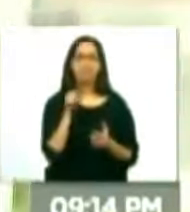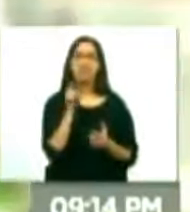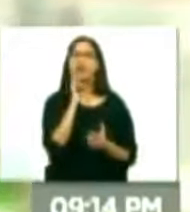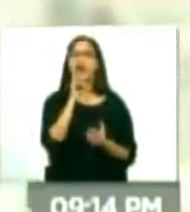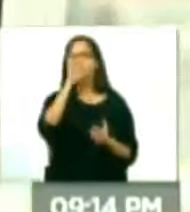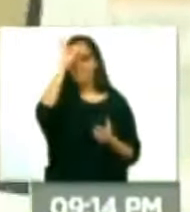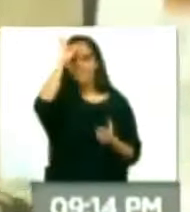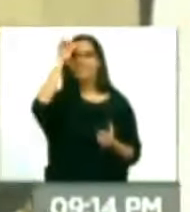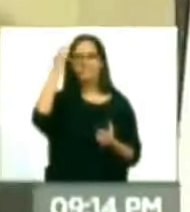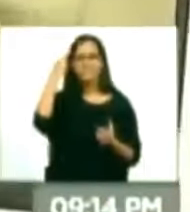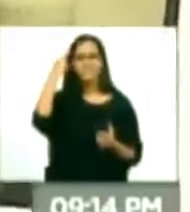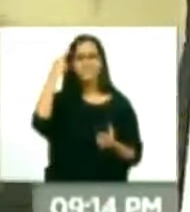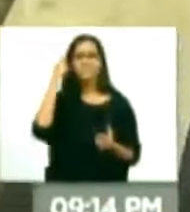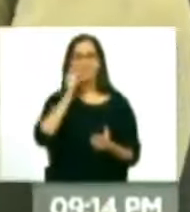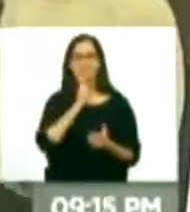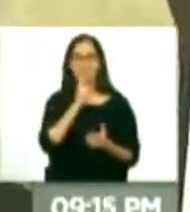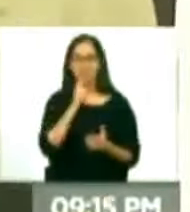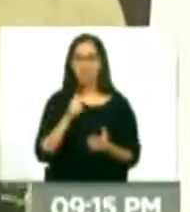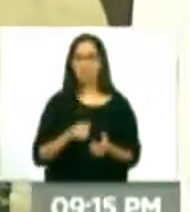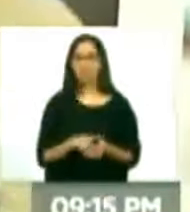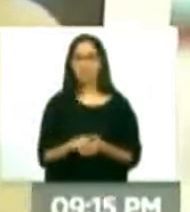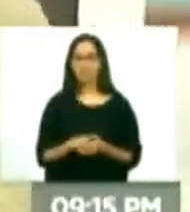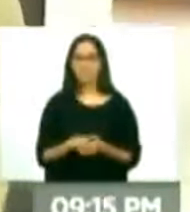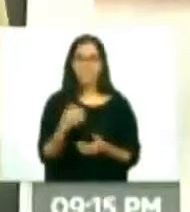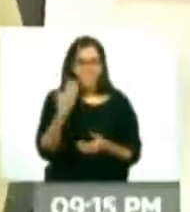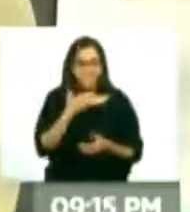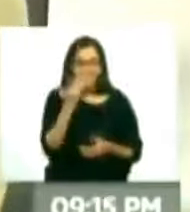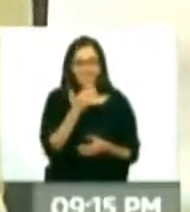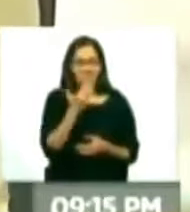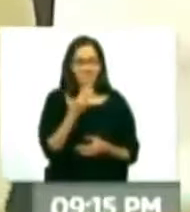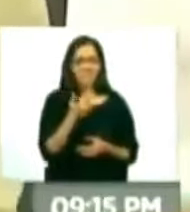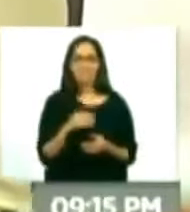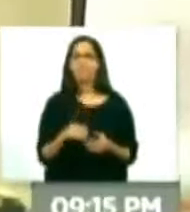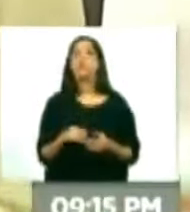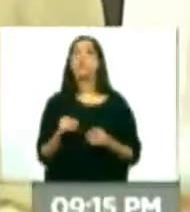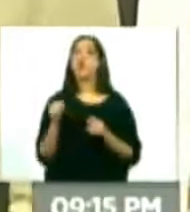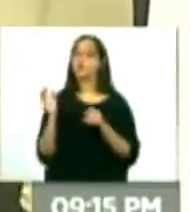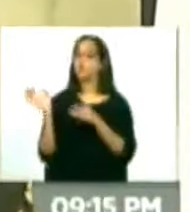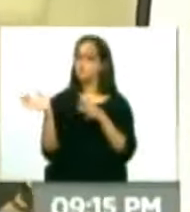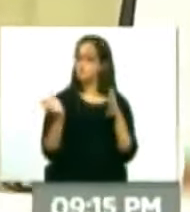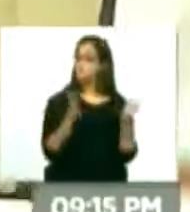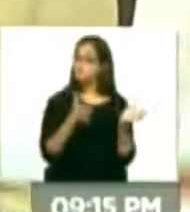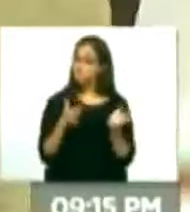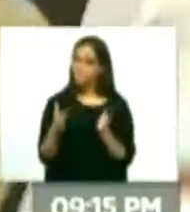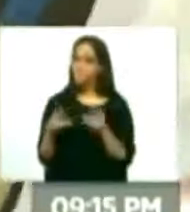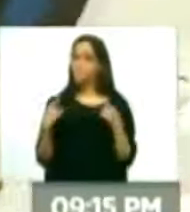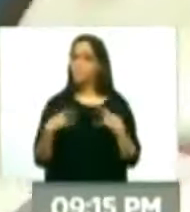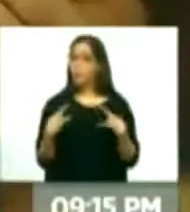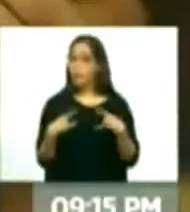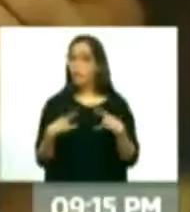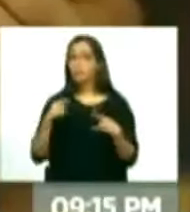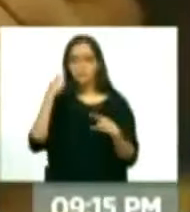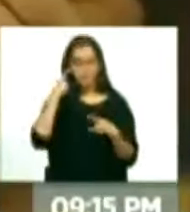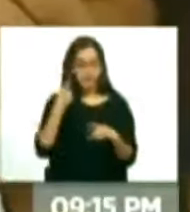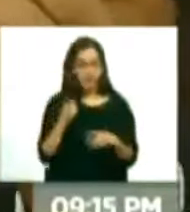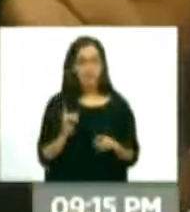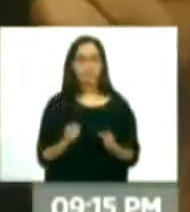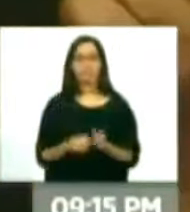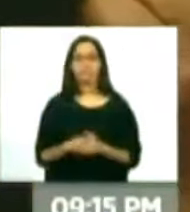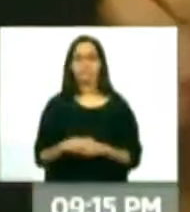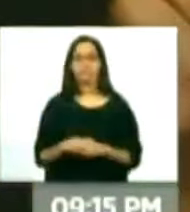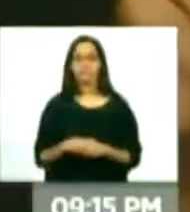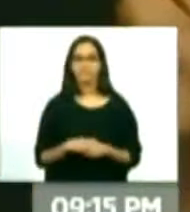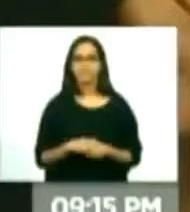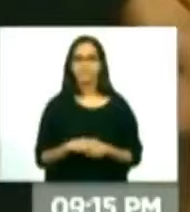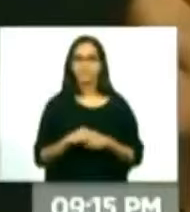sé quién es. Y esta tampoco, la corriente llega ahí a pesar, ¿oyó? ¿No?